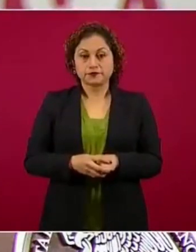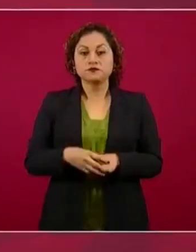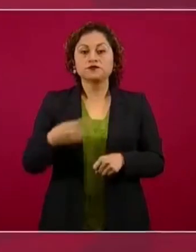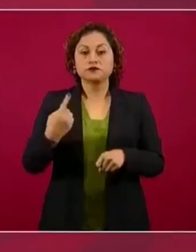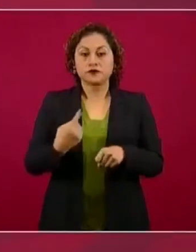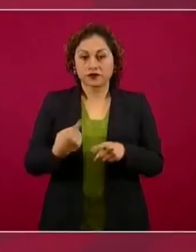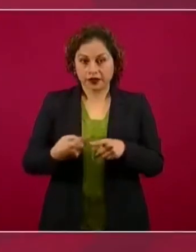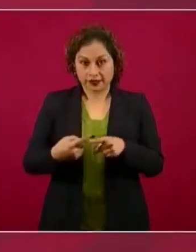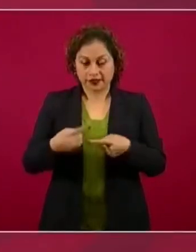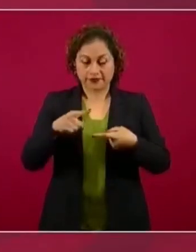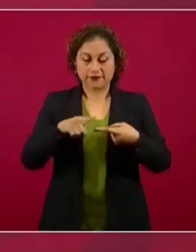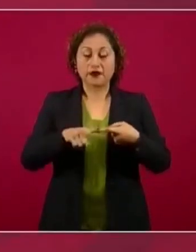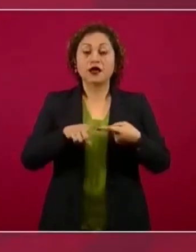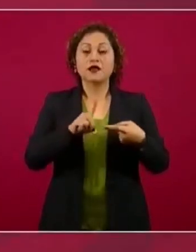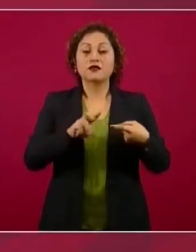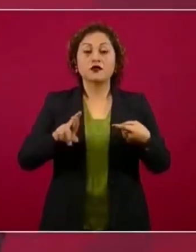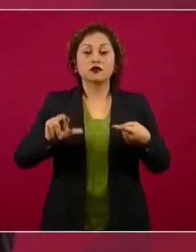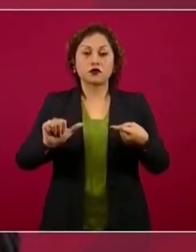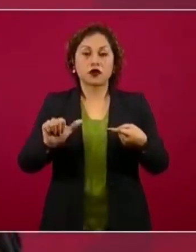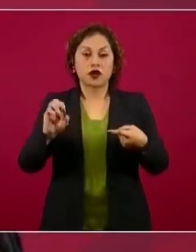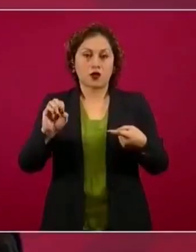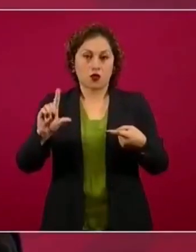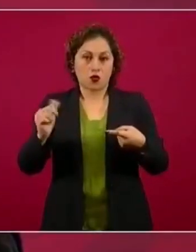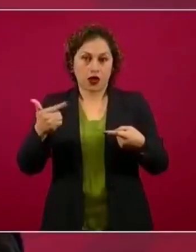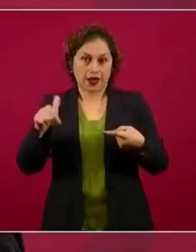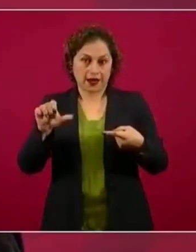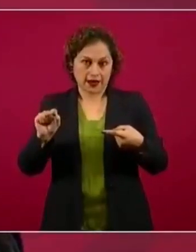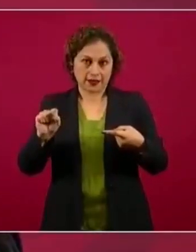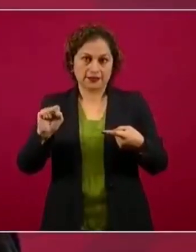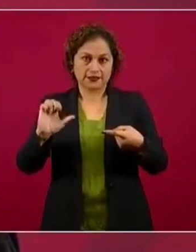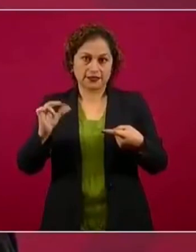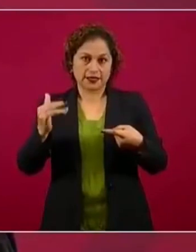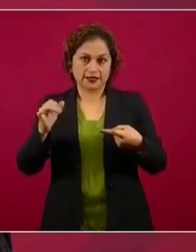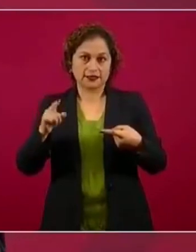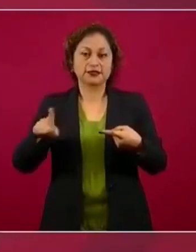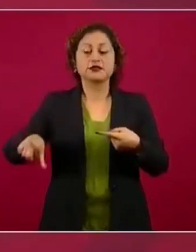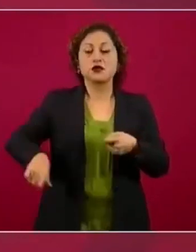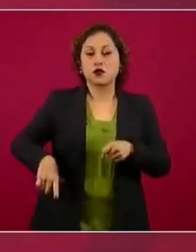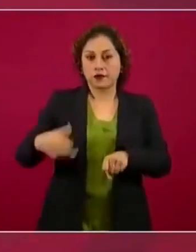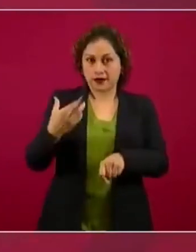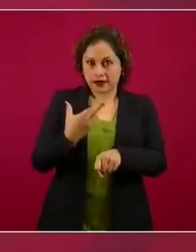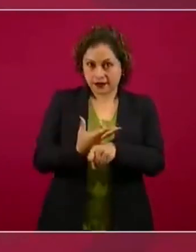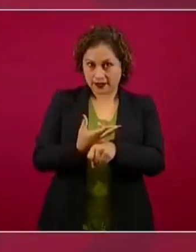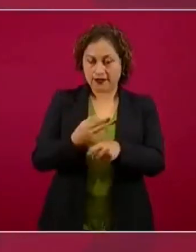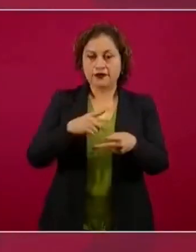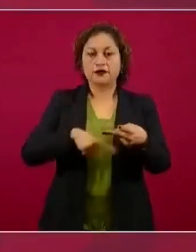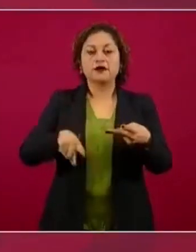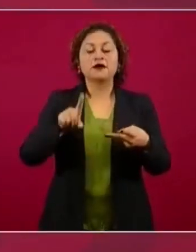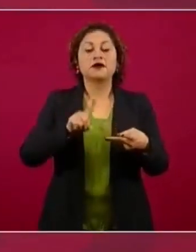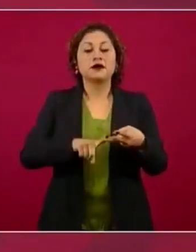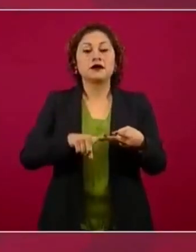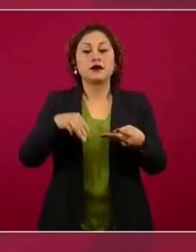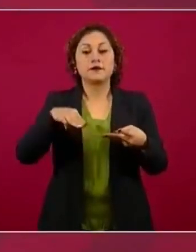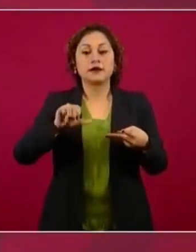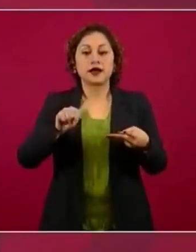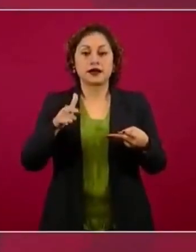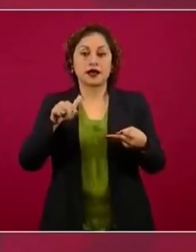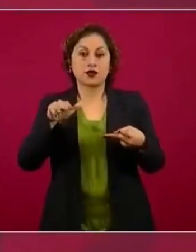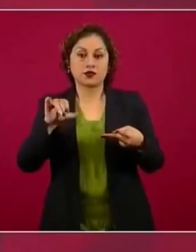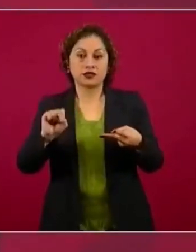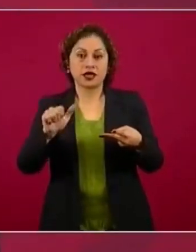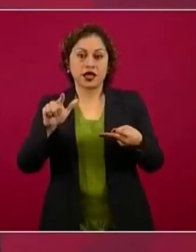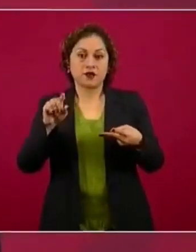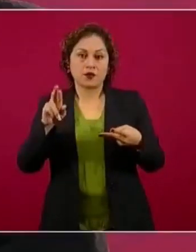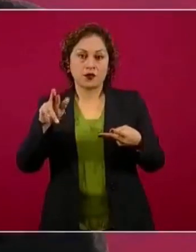doctora Olga Sánchez Cordero, secretaria de Gobernación, María Luisa Albores, secretaria del